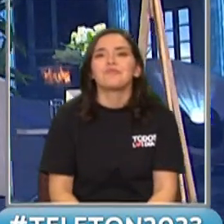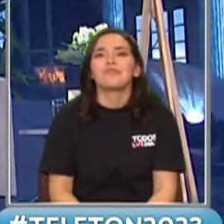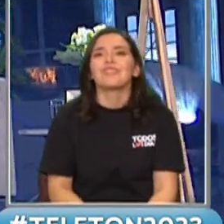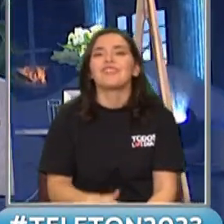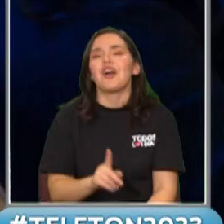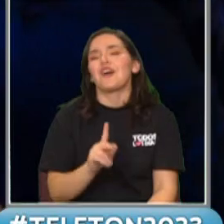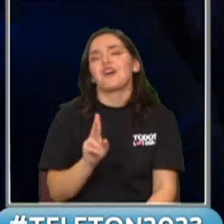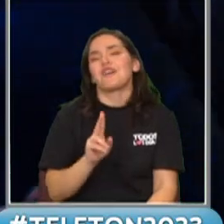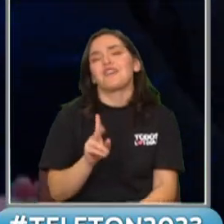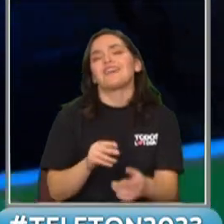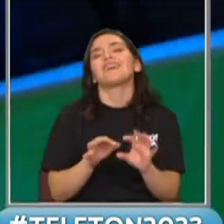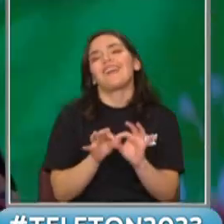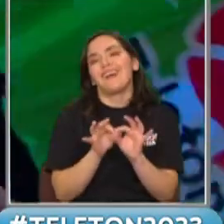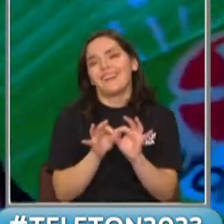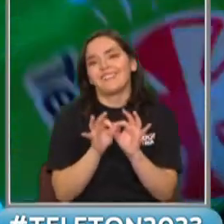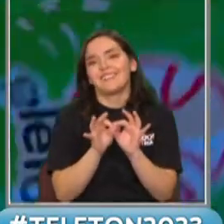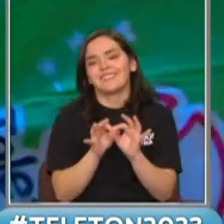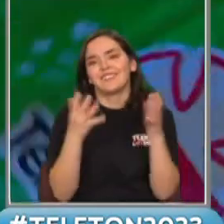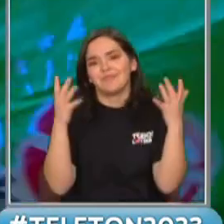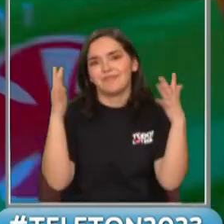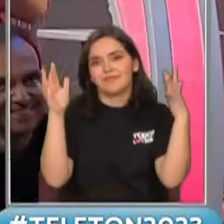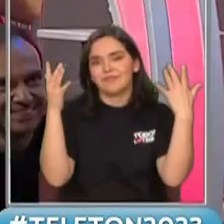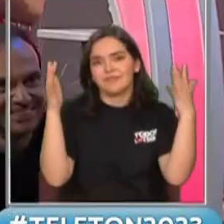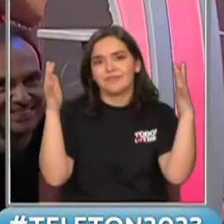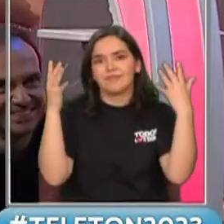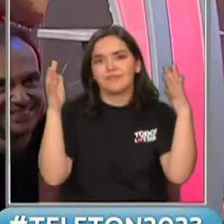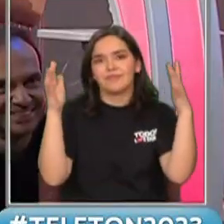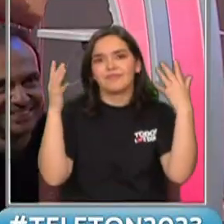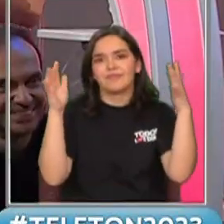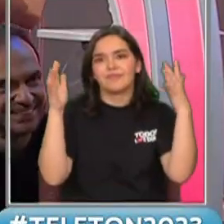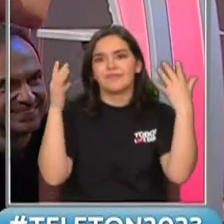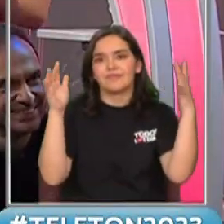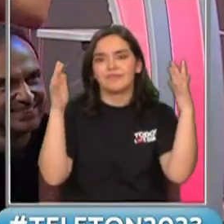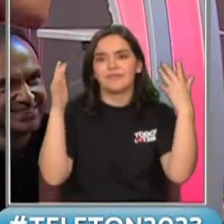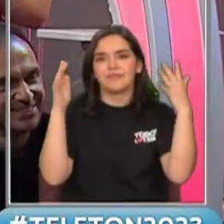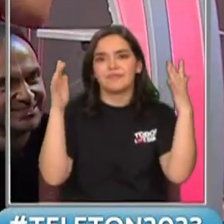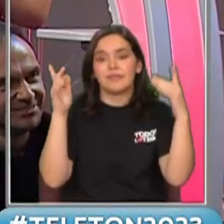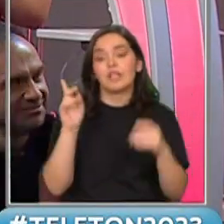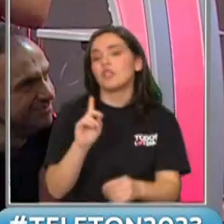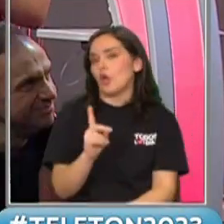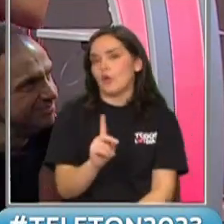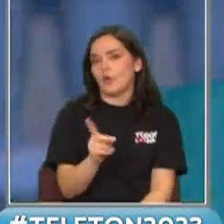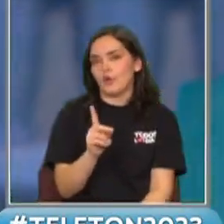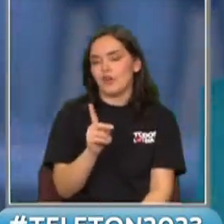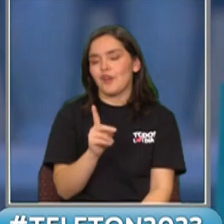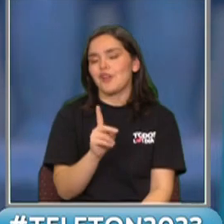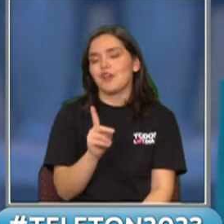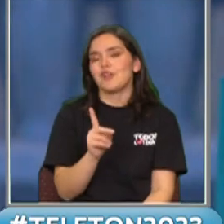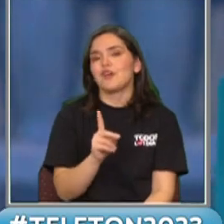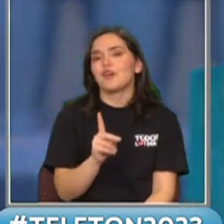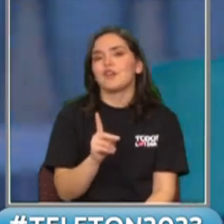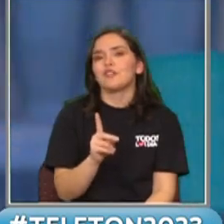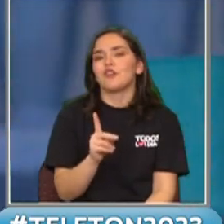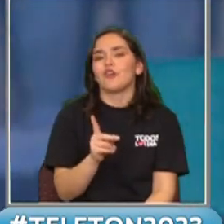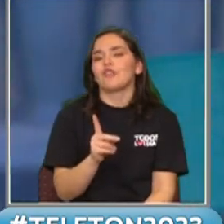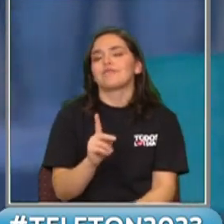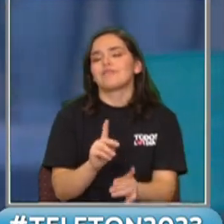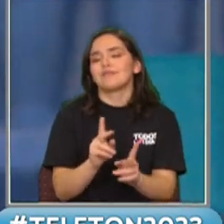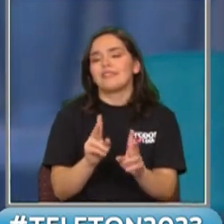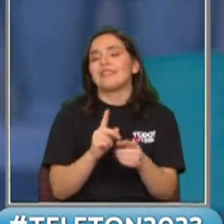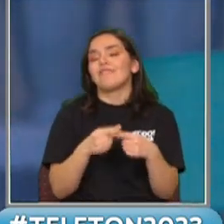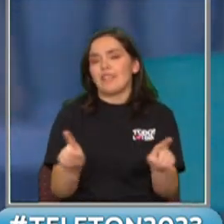dije muchas gracias Bravo no no fue así no fue así sí le